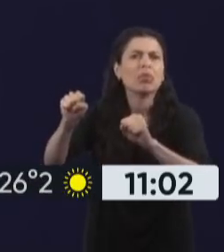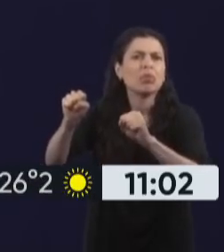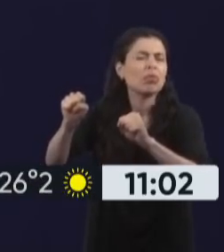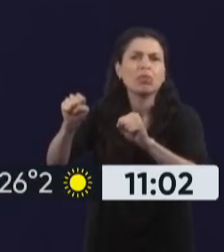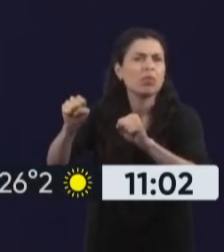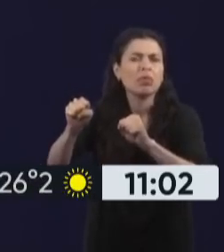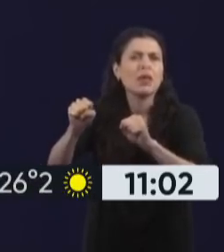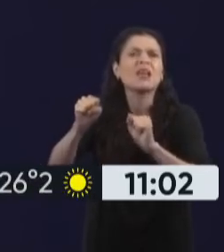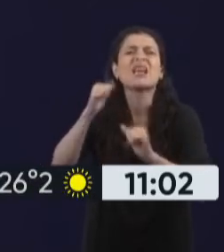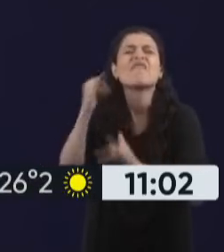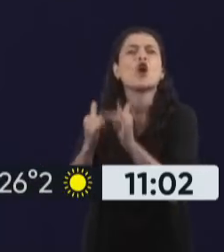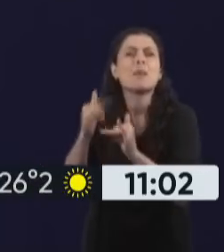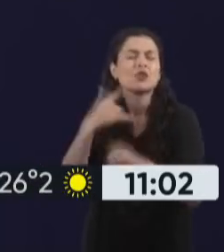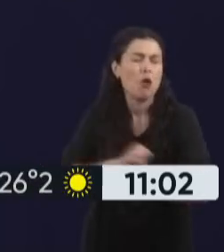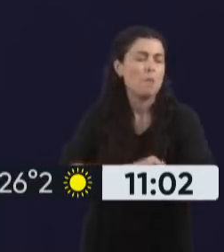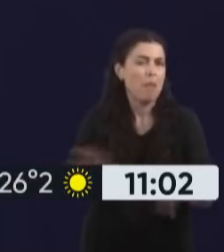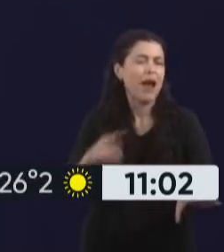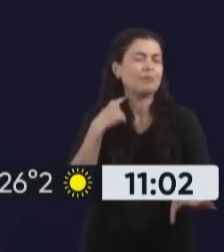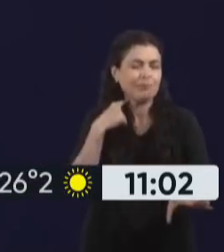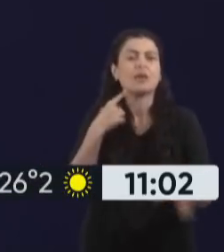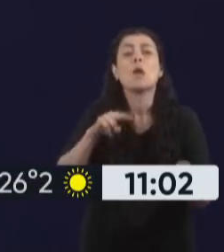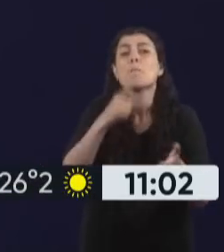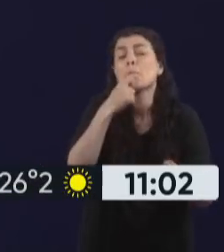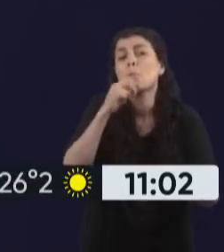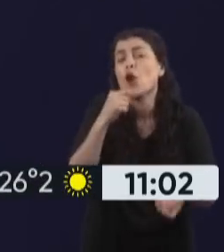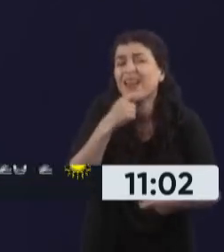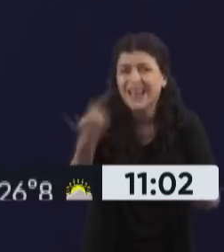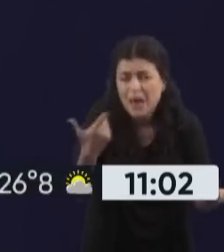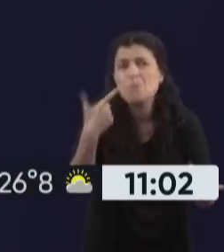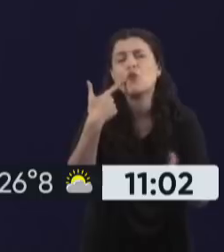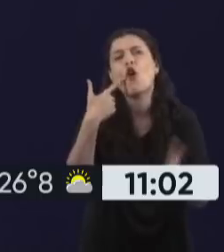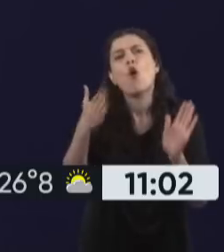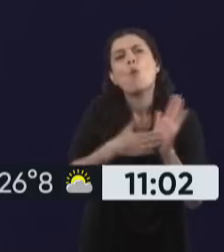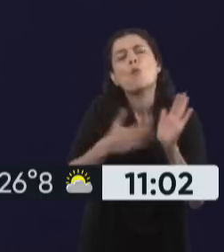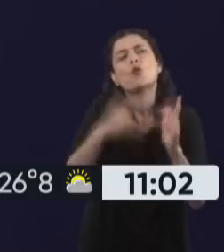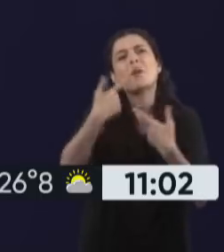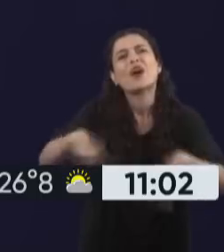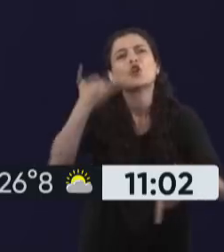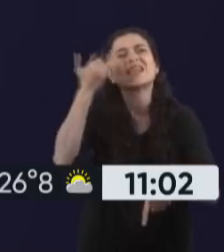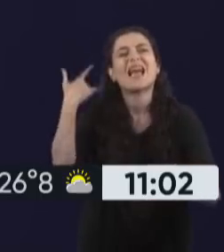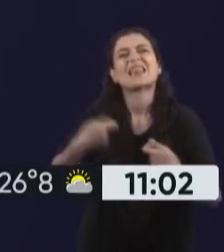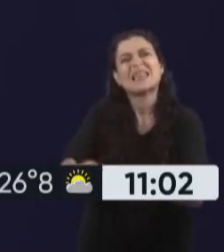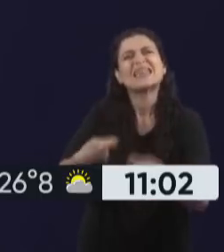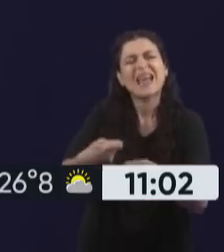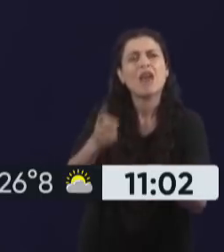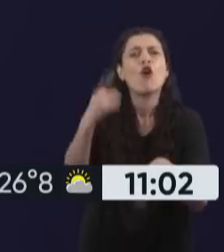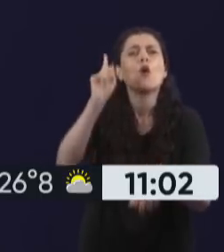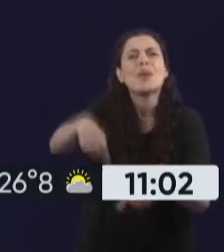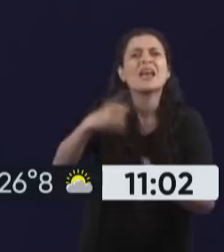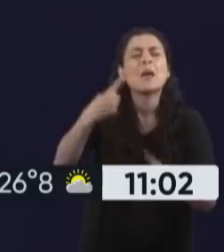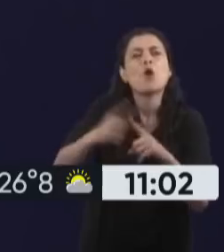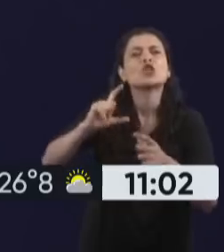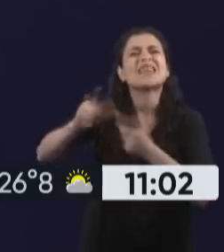escandalosos. Se detectaron, por ejemplo, rendiciones de gastos pendientes y vencidos que corresponden a transferencias a